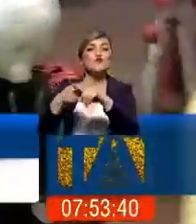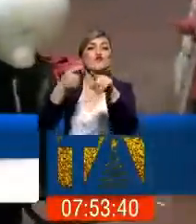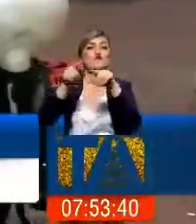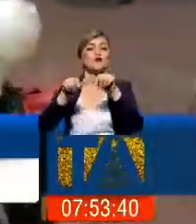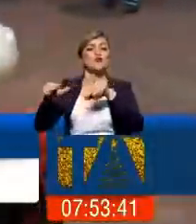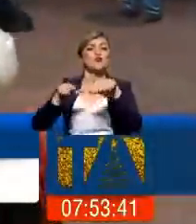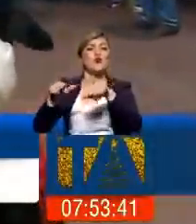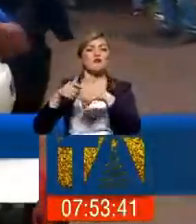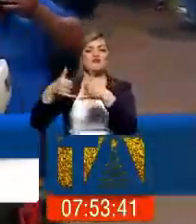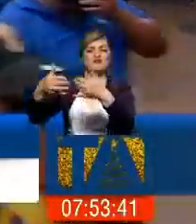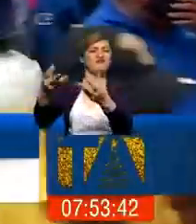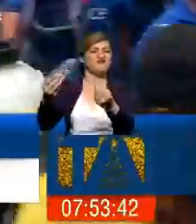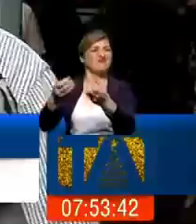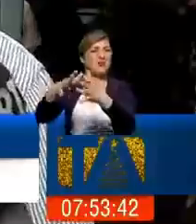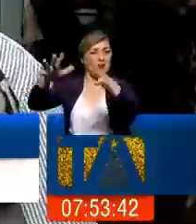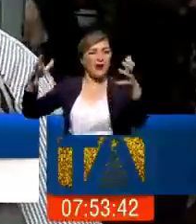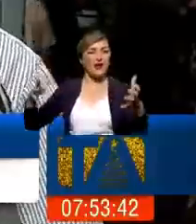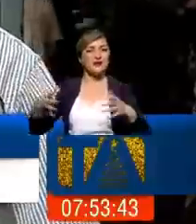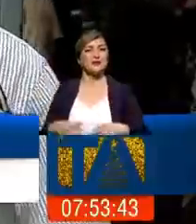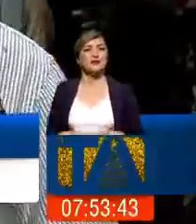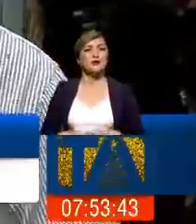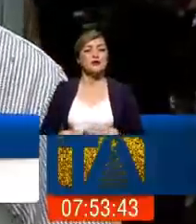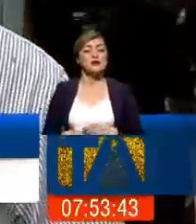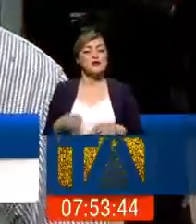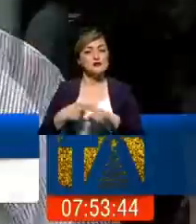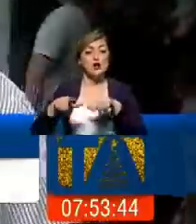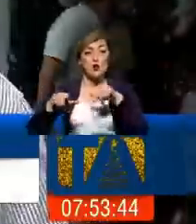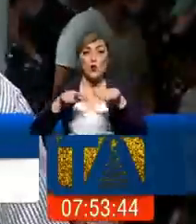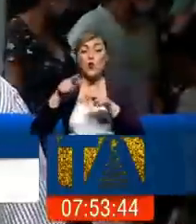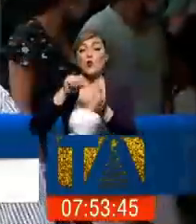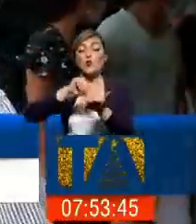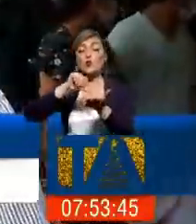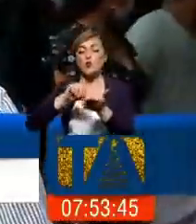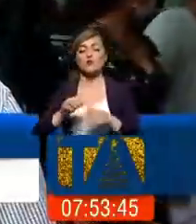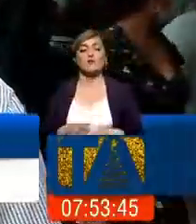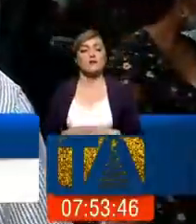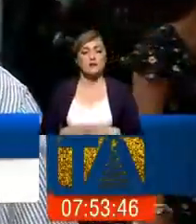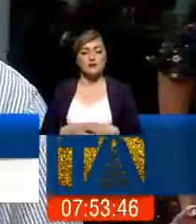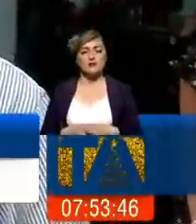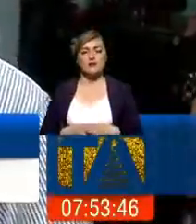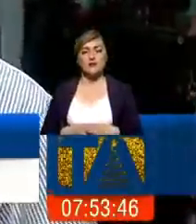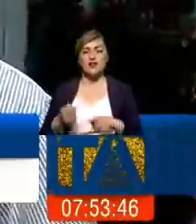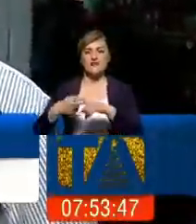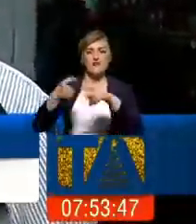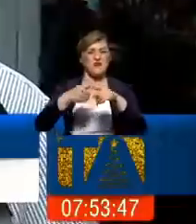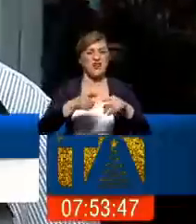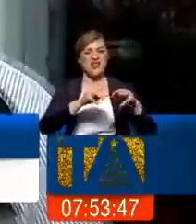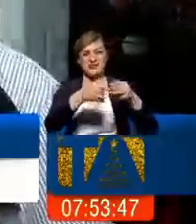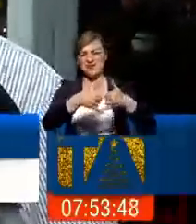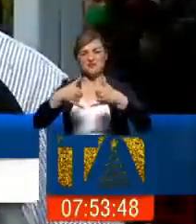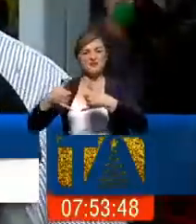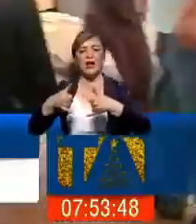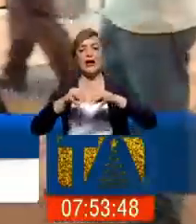punto donde las aglomeraciones son constantes. Se está haciendo en todos los sectores de la ciudad, en centros comerciales, en otros sectores donde existe gran afluencia